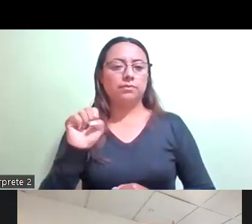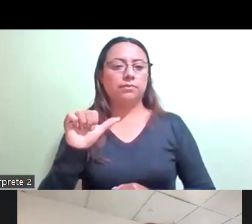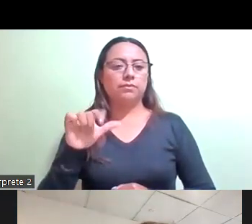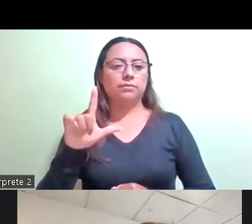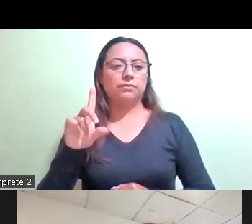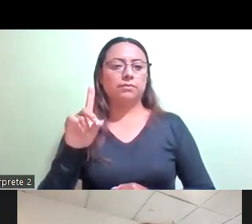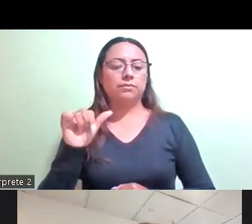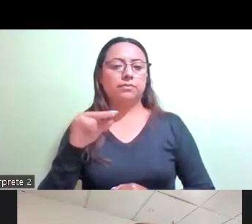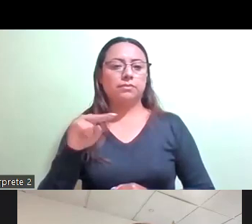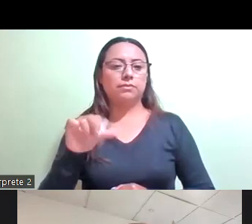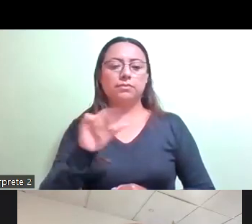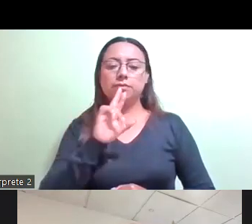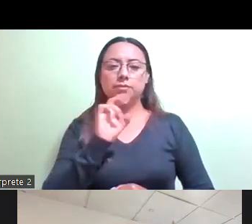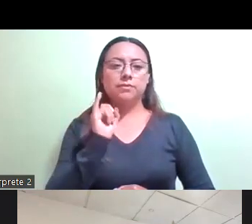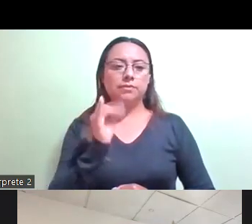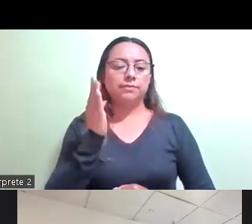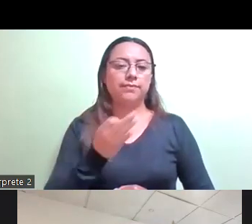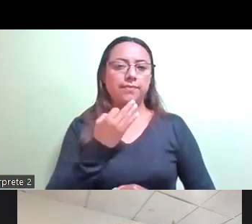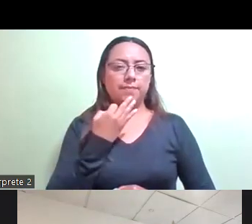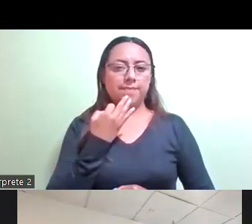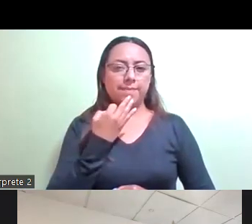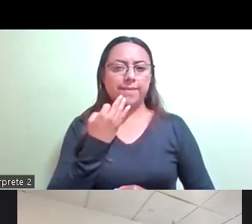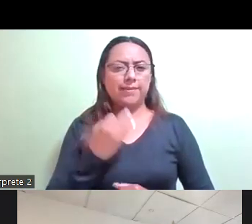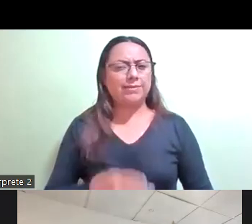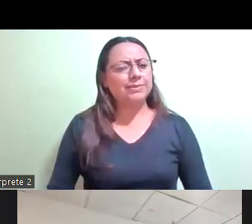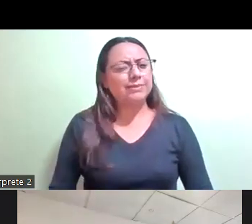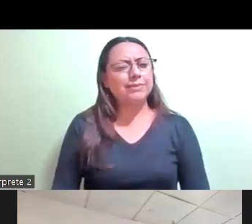Licenciada Susana de la Luz Coeto Varela.